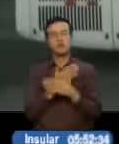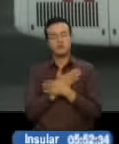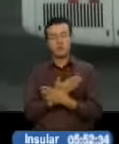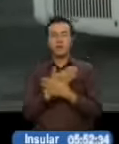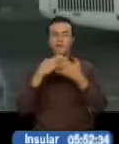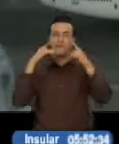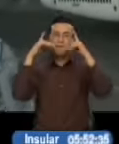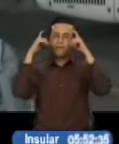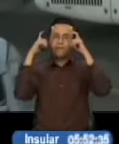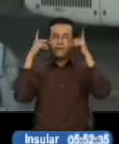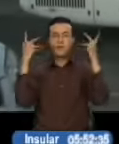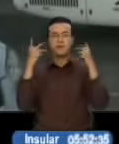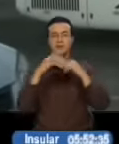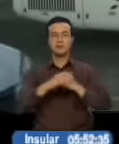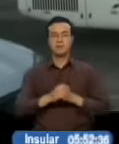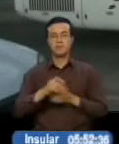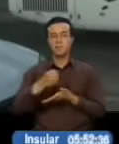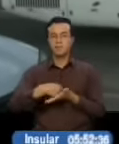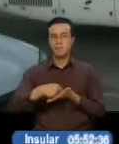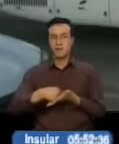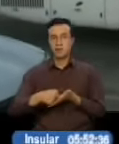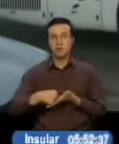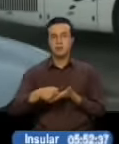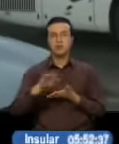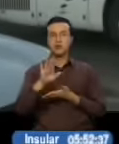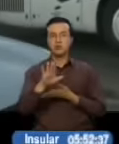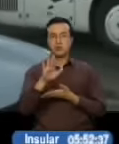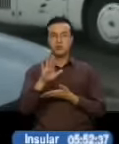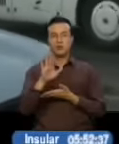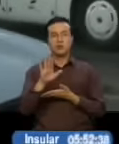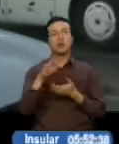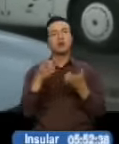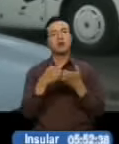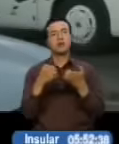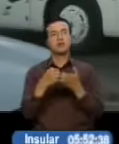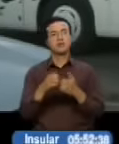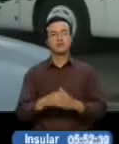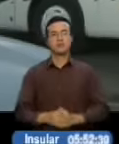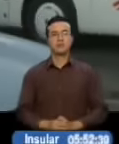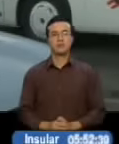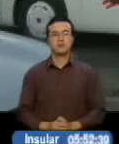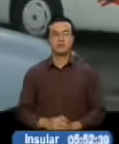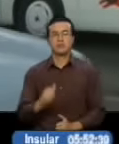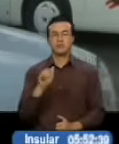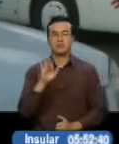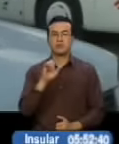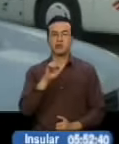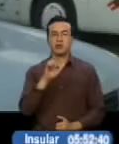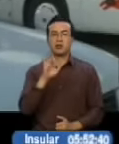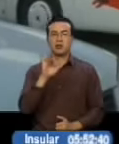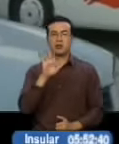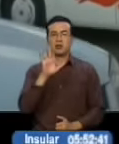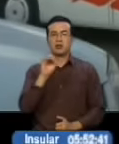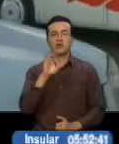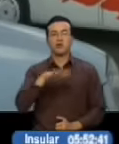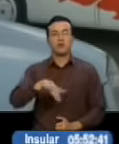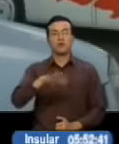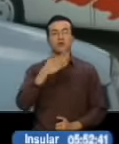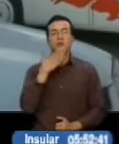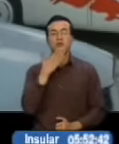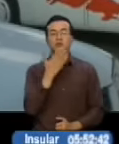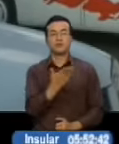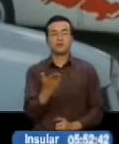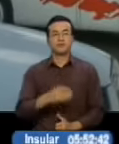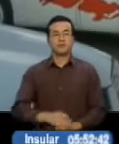una fotografía, una firma de sus ídolos. El Atlético Nacional es uno de